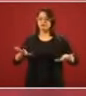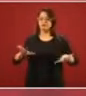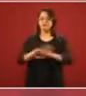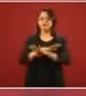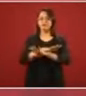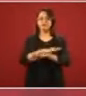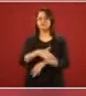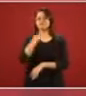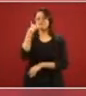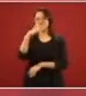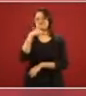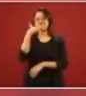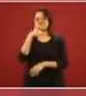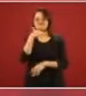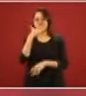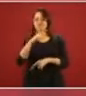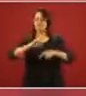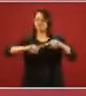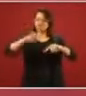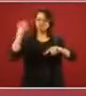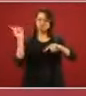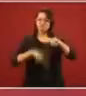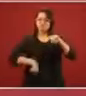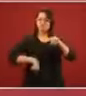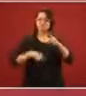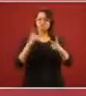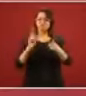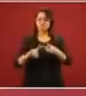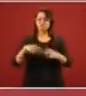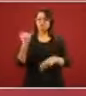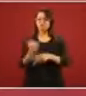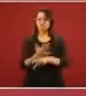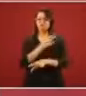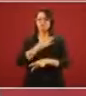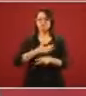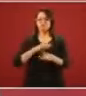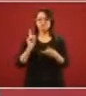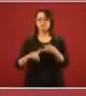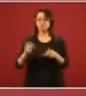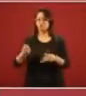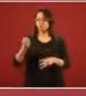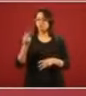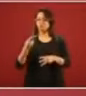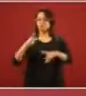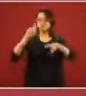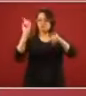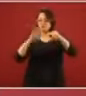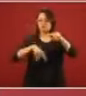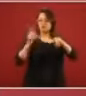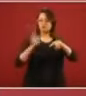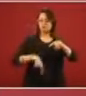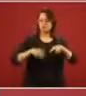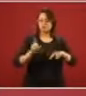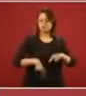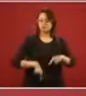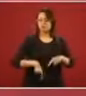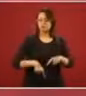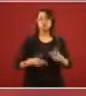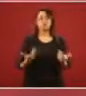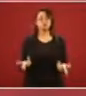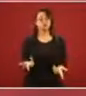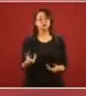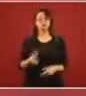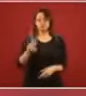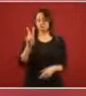de corrupción, de injusticias y de privilegios. Y es muy